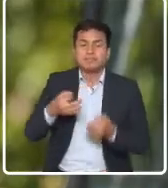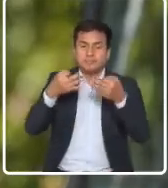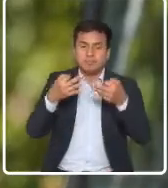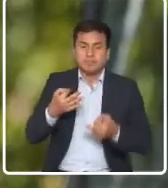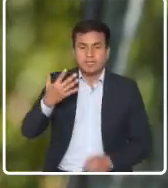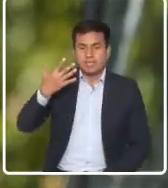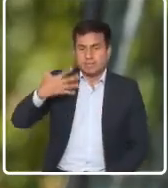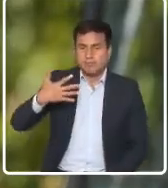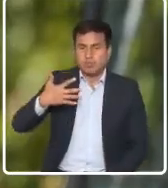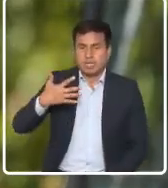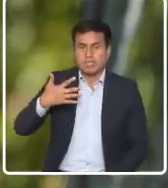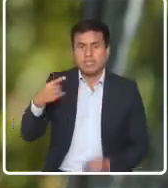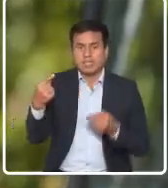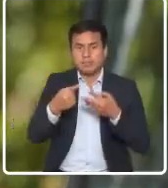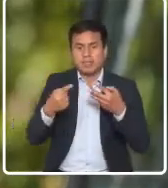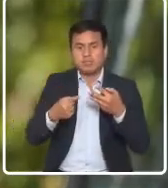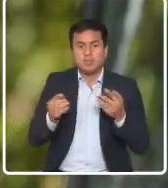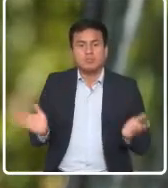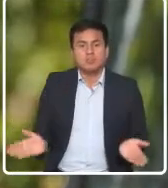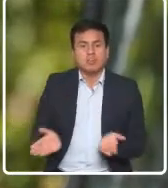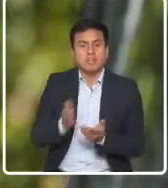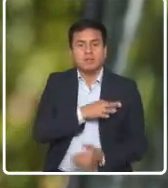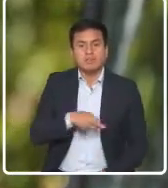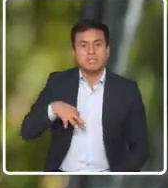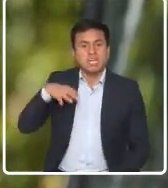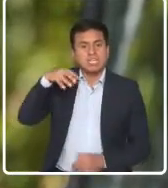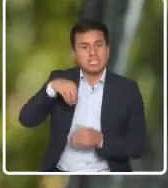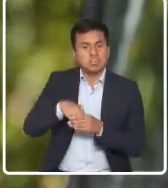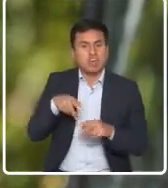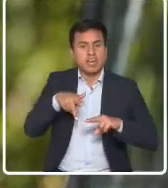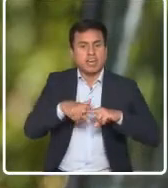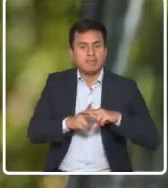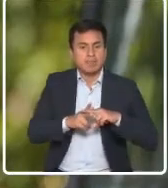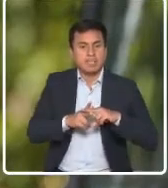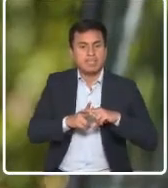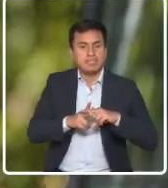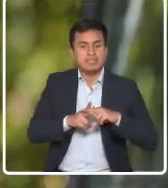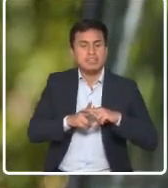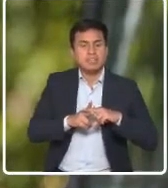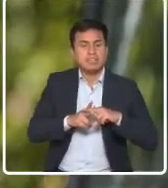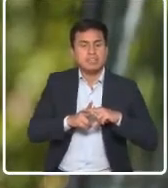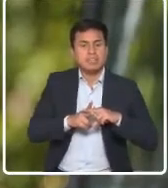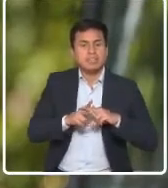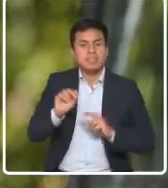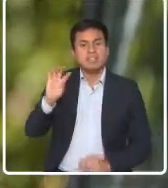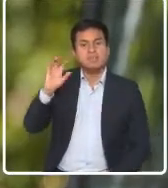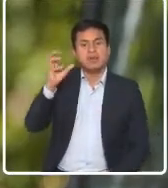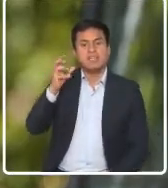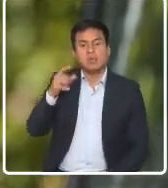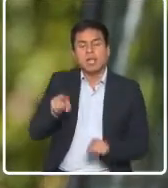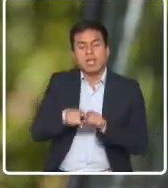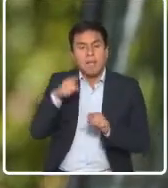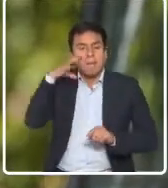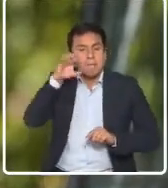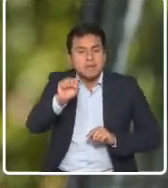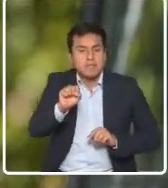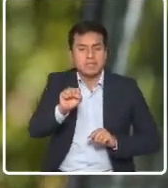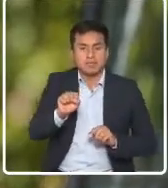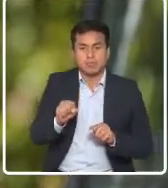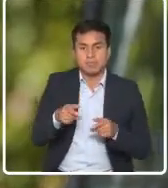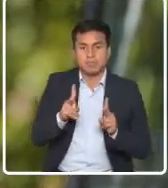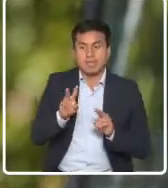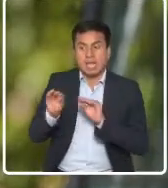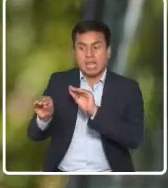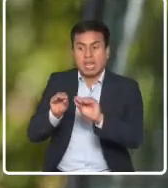sido importante elementos como ha impulsado la ministra del Interior, de herramientas como los despliegues climáticos preventivos, que